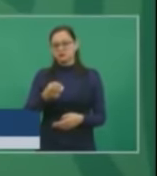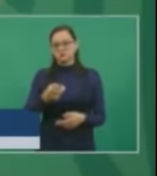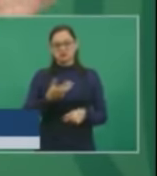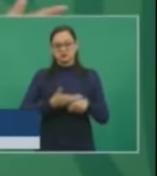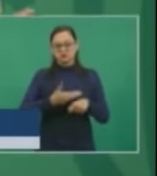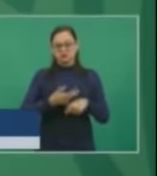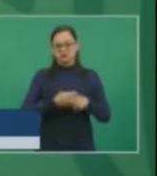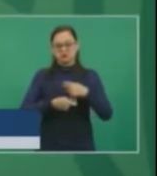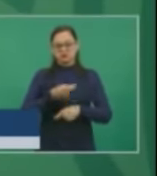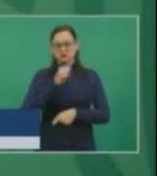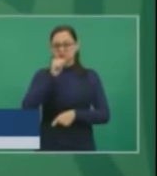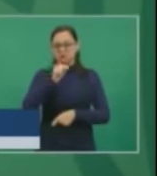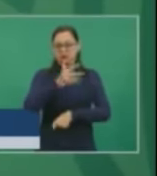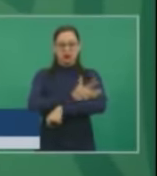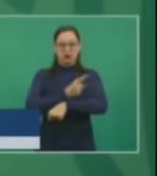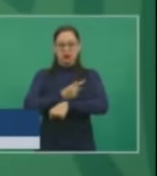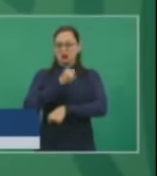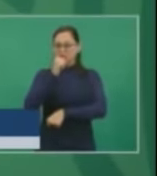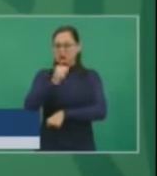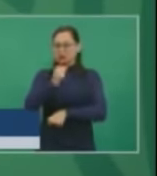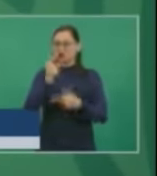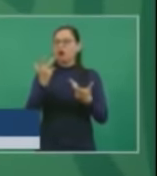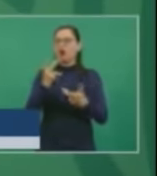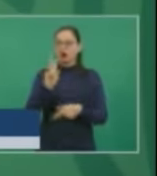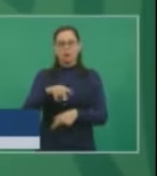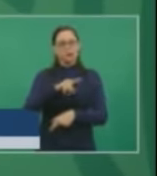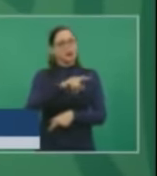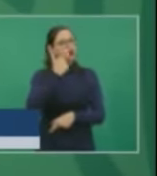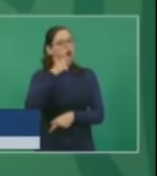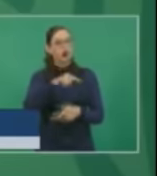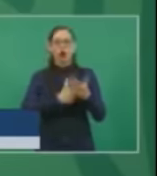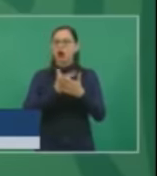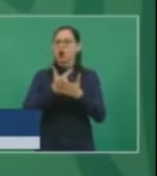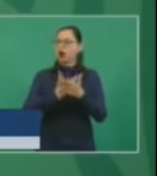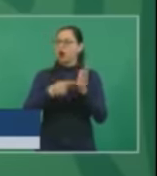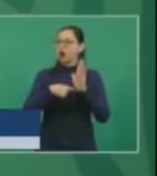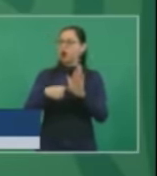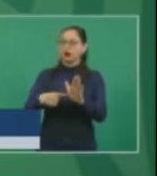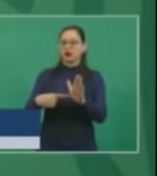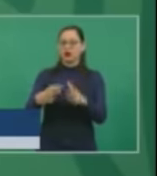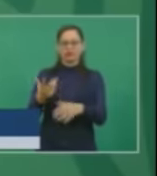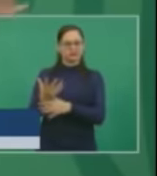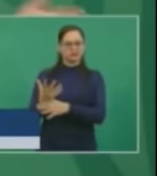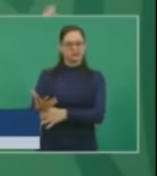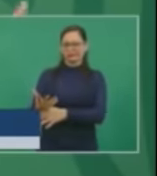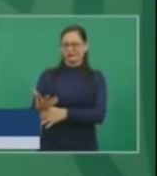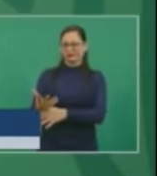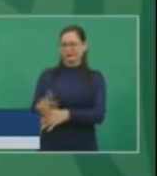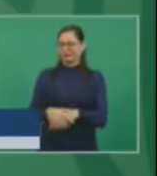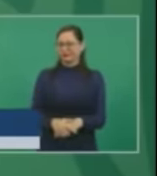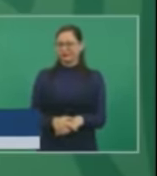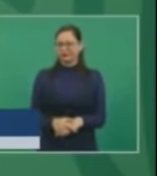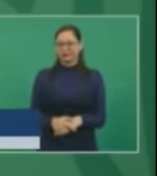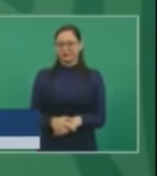la discusión que se está dando lo pueden hacer. En algún momento, con la salida de Julio Scherer de la consejería, se decía,